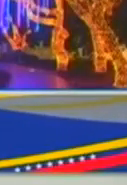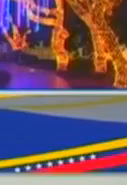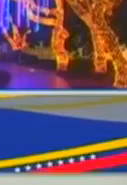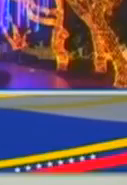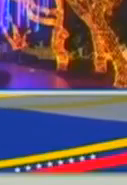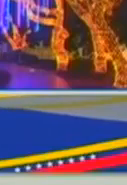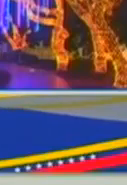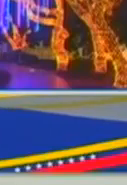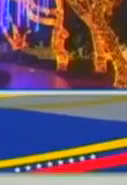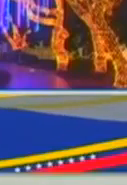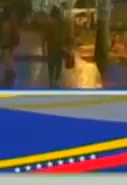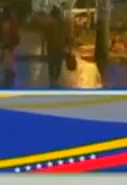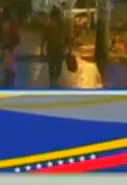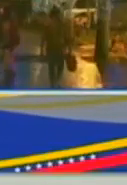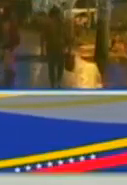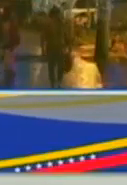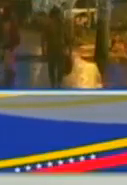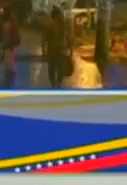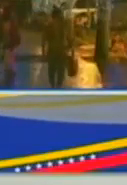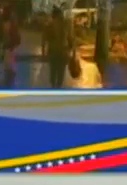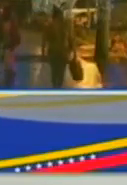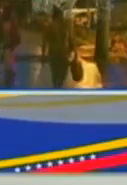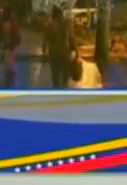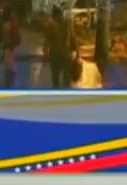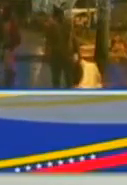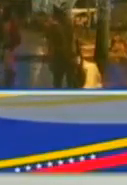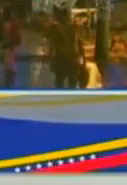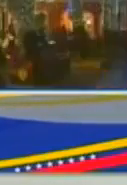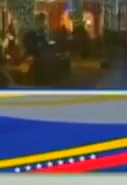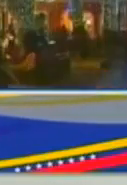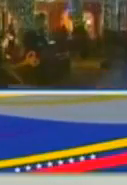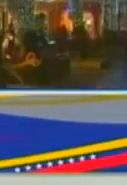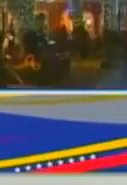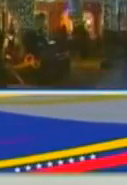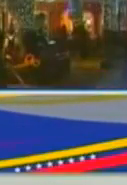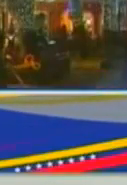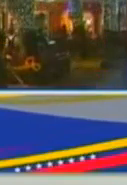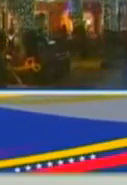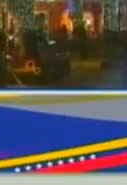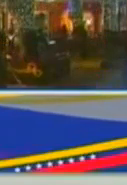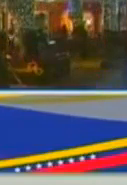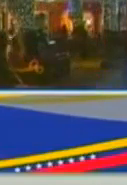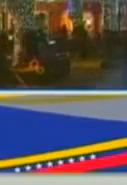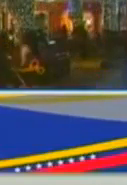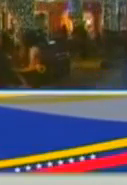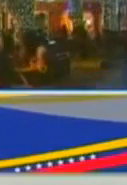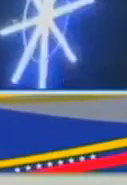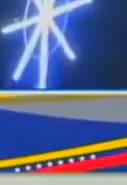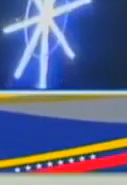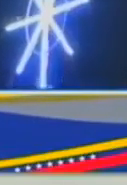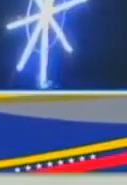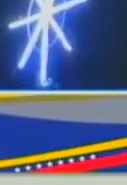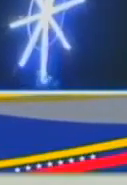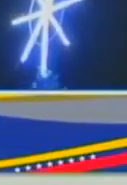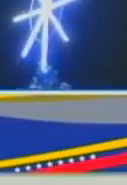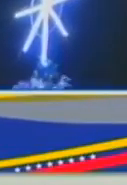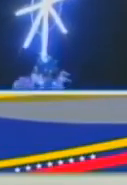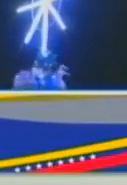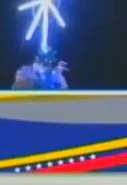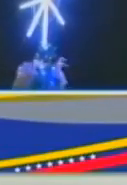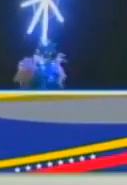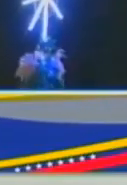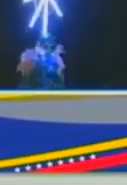infantiles. Vamos a tener varias ferias infantiles en el marco de la Feria de la Chinita, hermano presidente. Dejo al hermano alcalde para que haga el encendido.